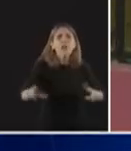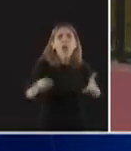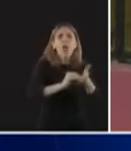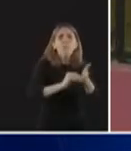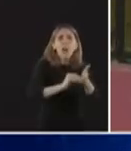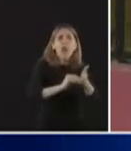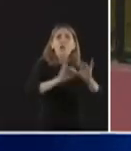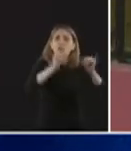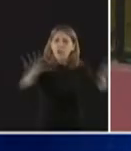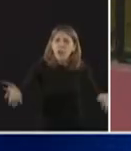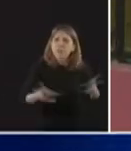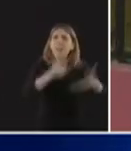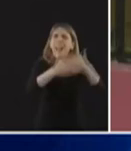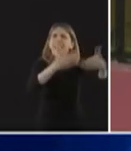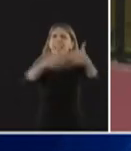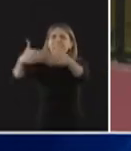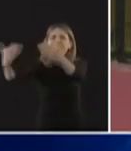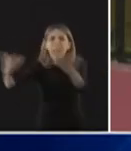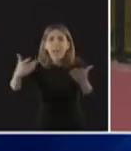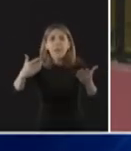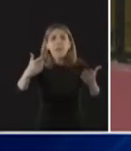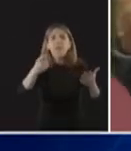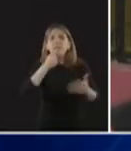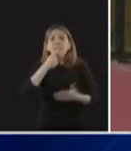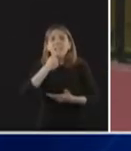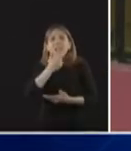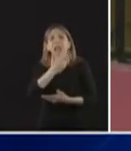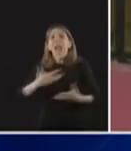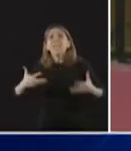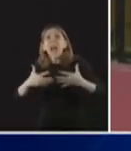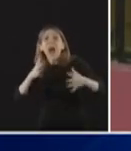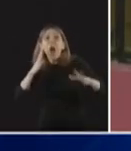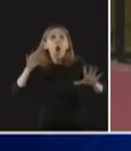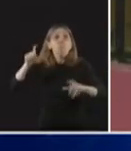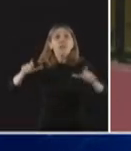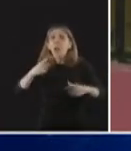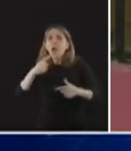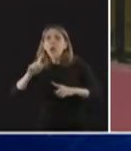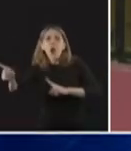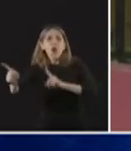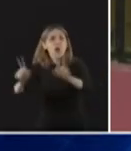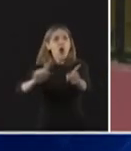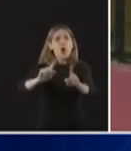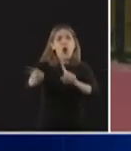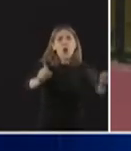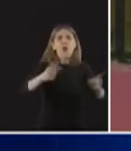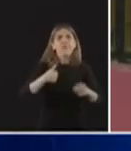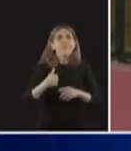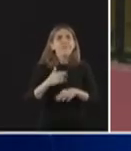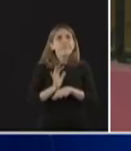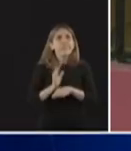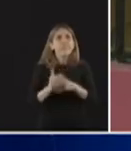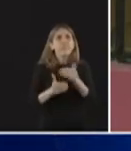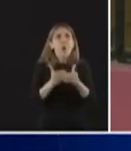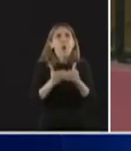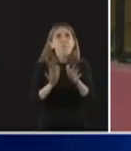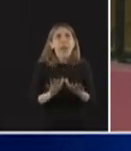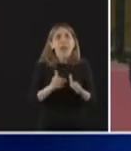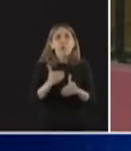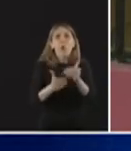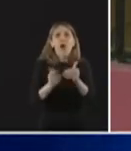alimentos complementados por las economías regionales que hoy el mundo está necesitando la industria tecnológica que tenemos un capital humano enorme